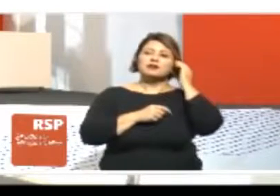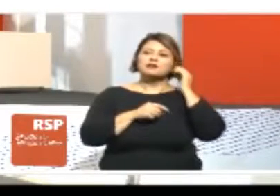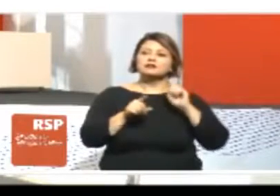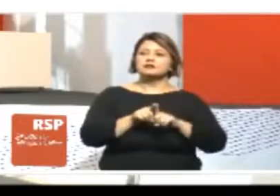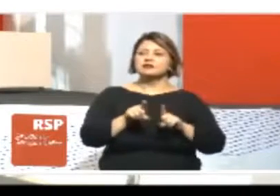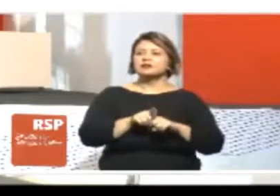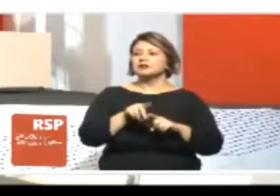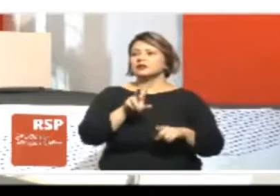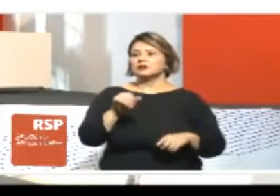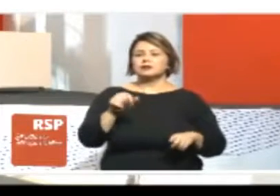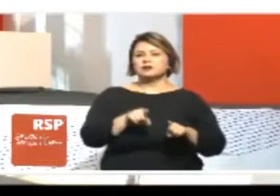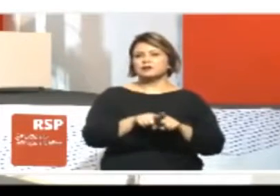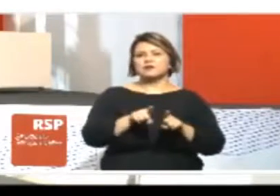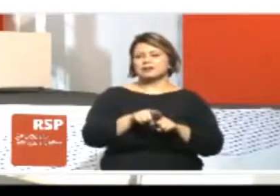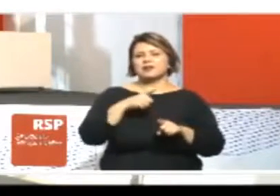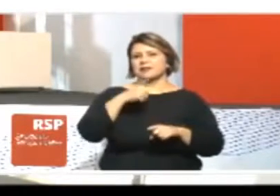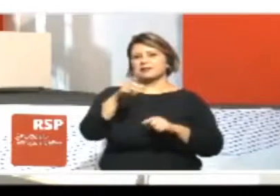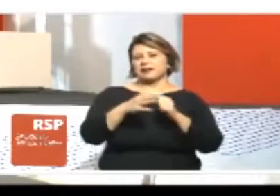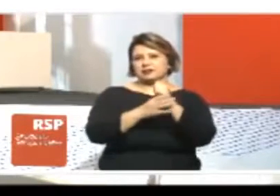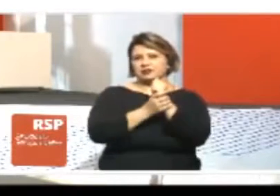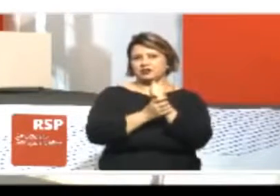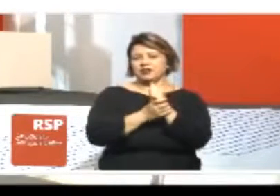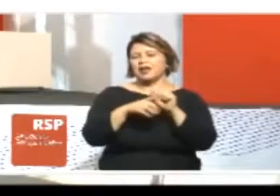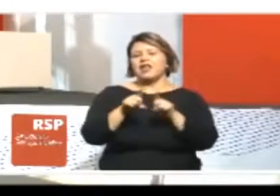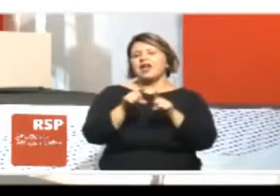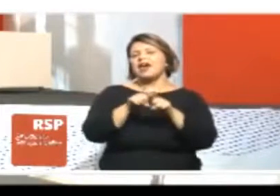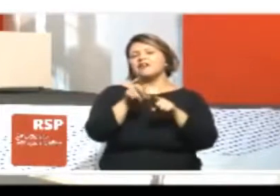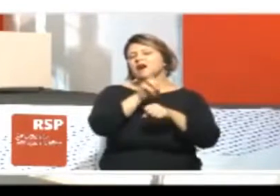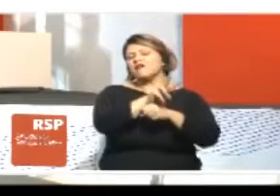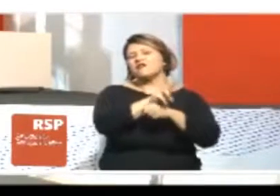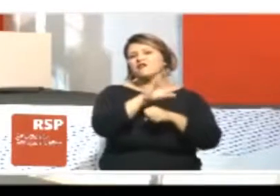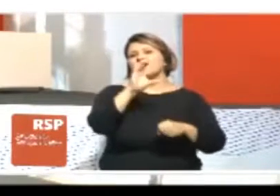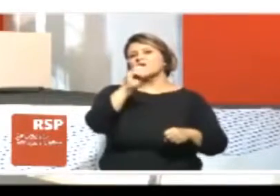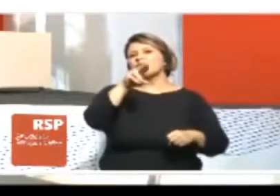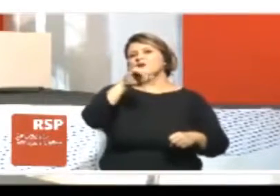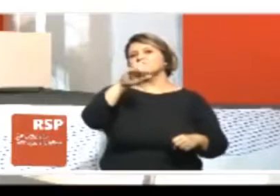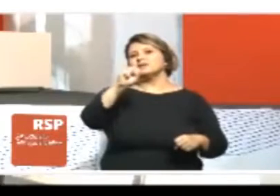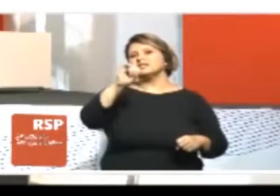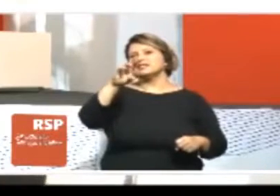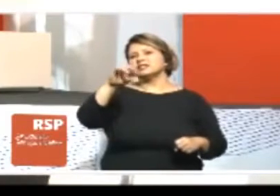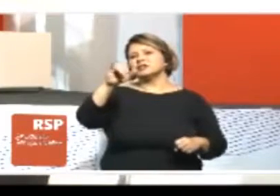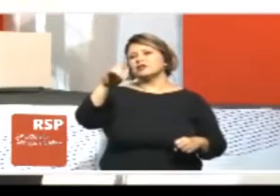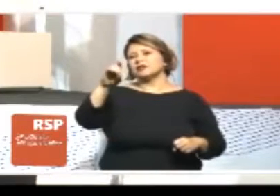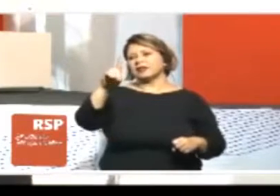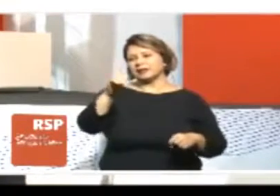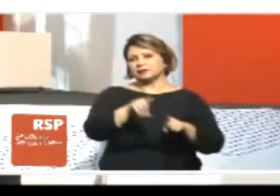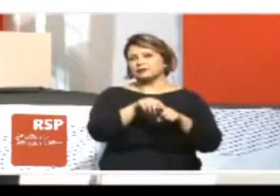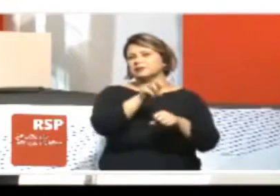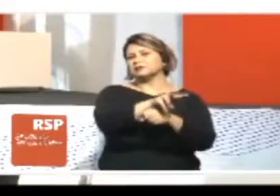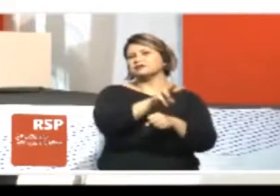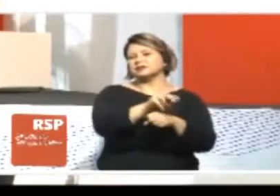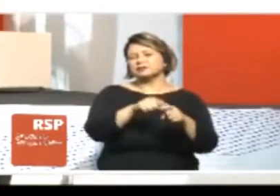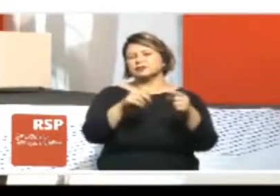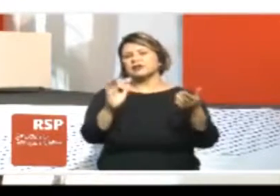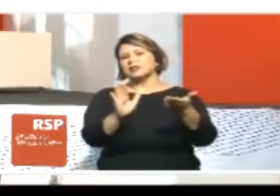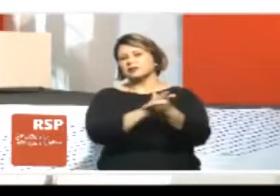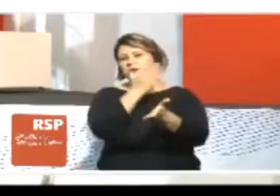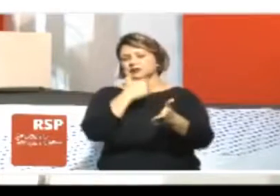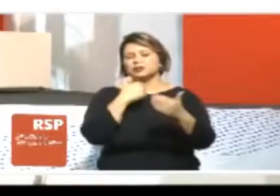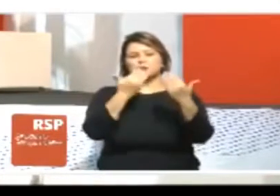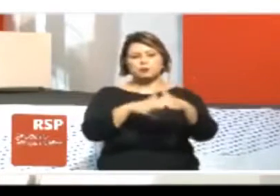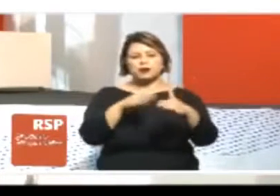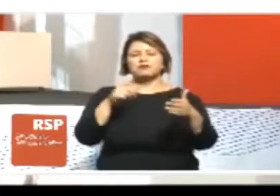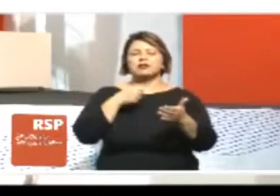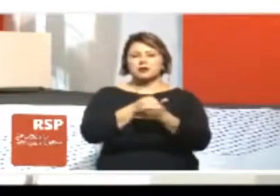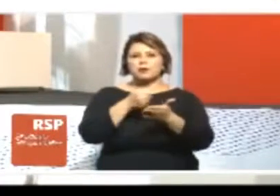el examen, porque los exámenes se suponen que son súper equitativos, ¿cierto? Que son súper… Bueno, vamos a ver qué pasa